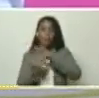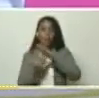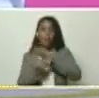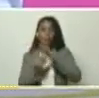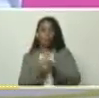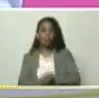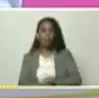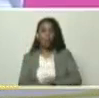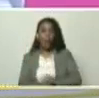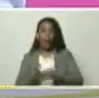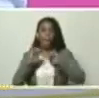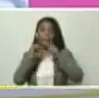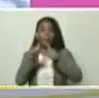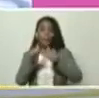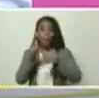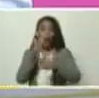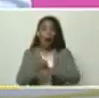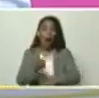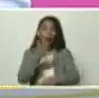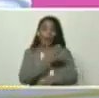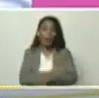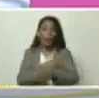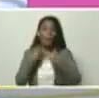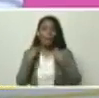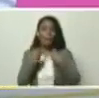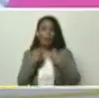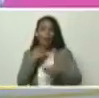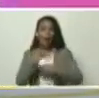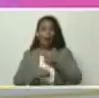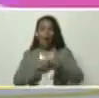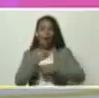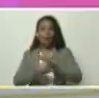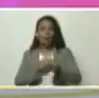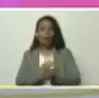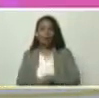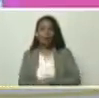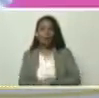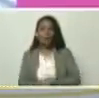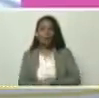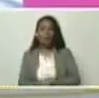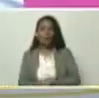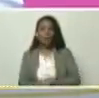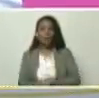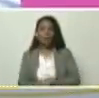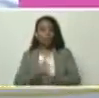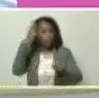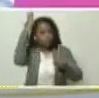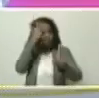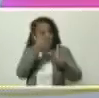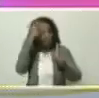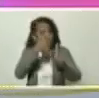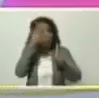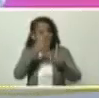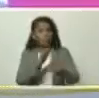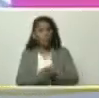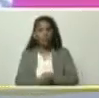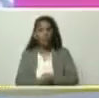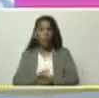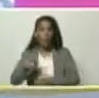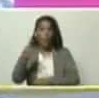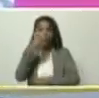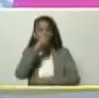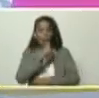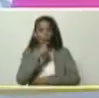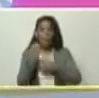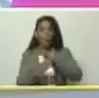¿verdad? Empecemos desde antes para hacerles la inducción y para seguir avanzando. Desde cuarto año de